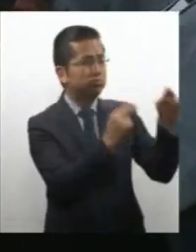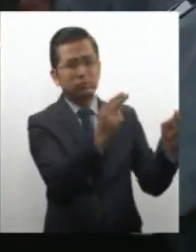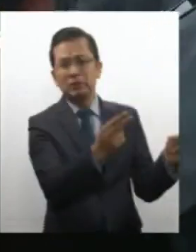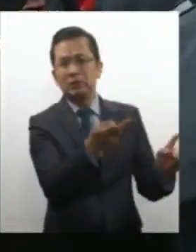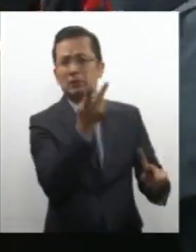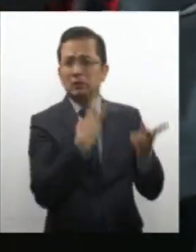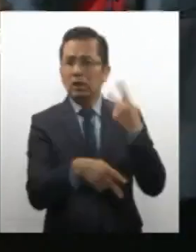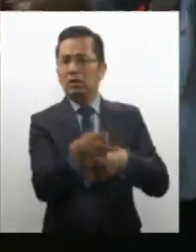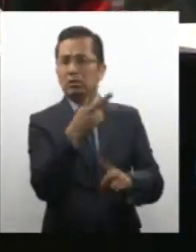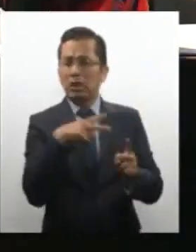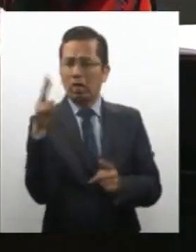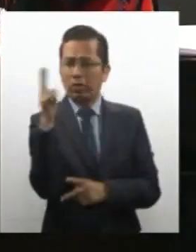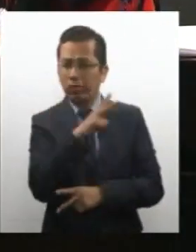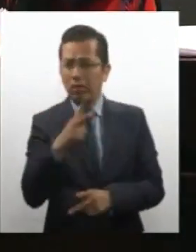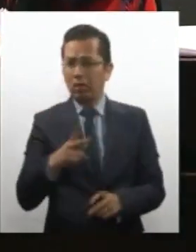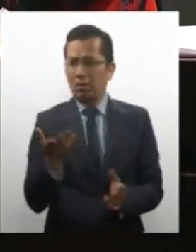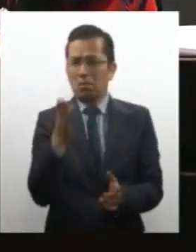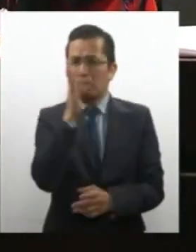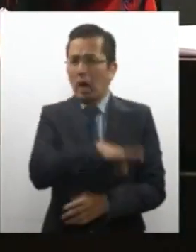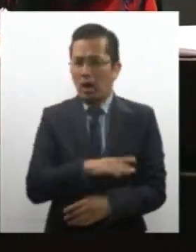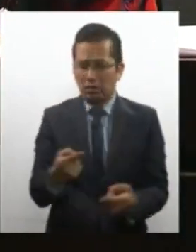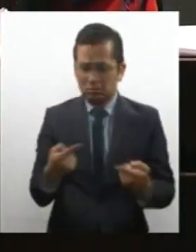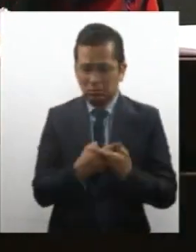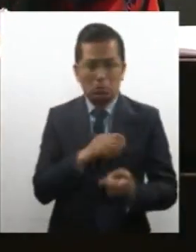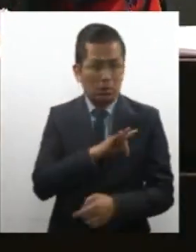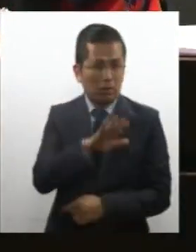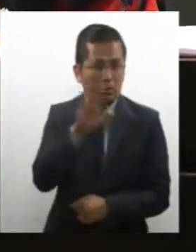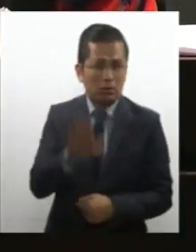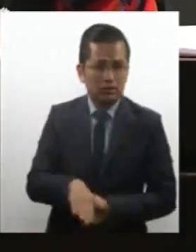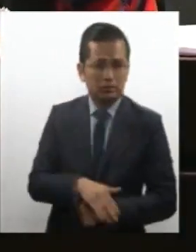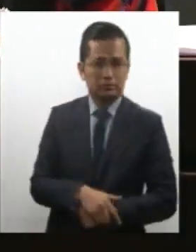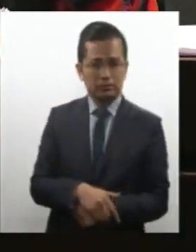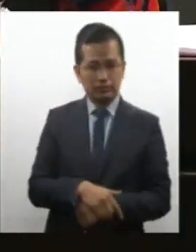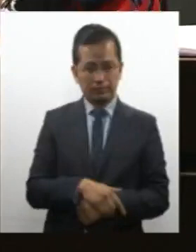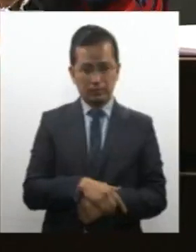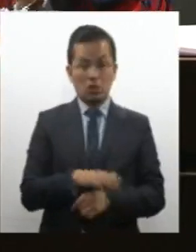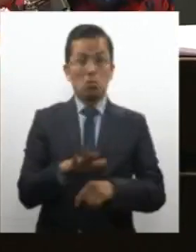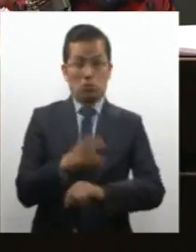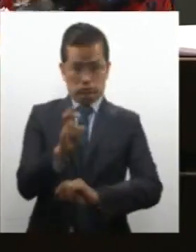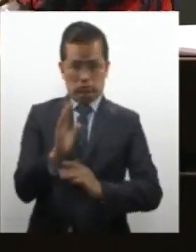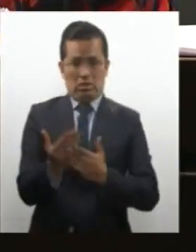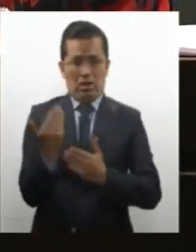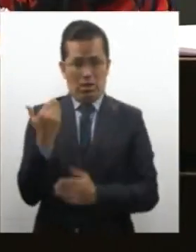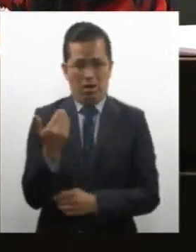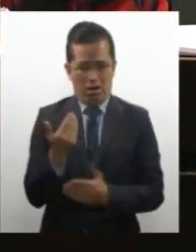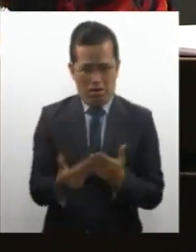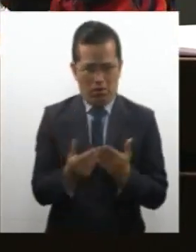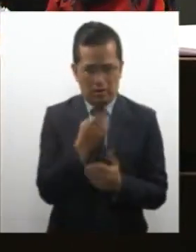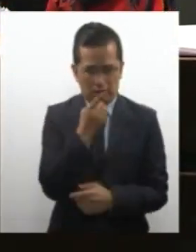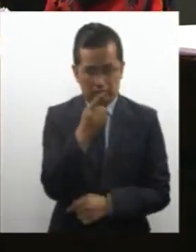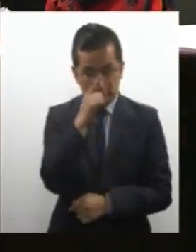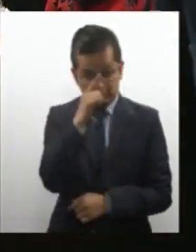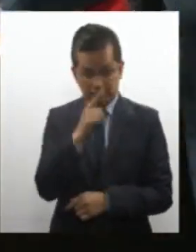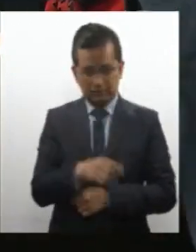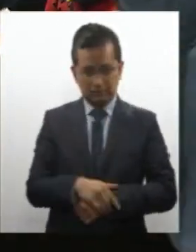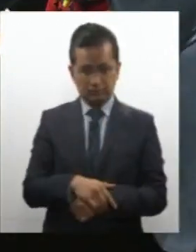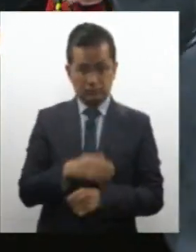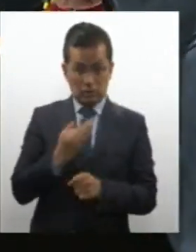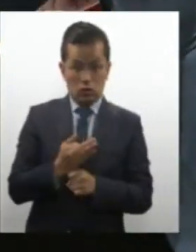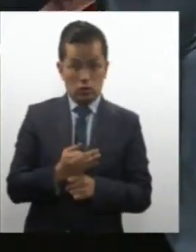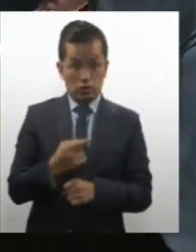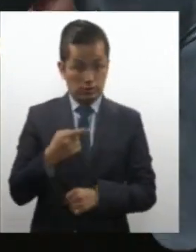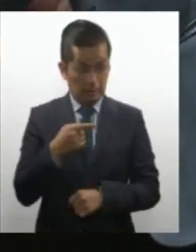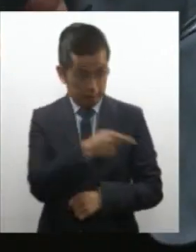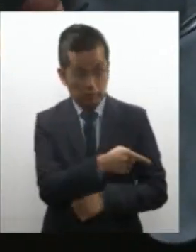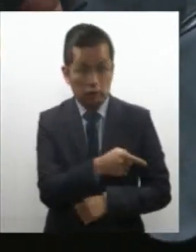Bueno, se supone que por eso se dieron 10 años de entrada, y aquí sí le toca al diputado responder porque él